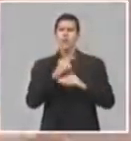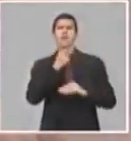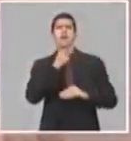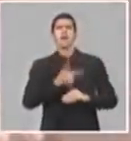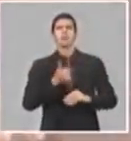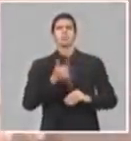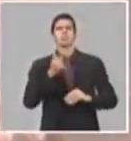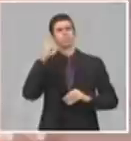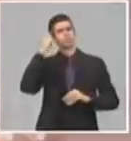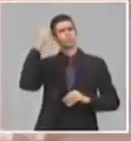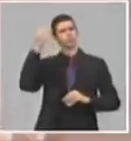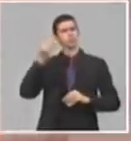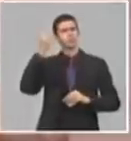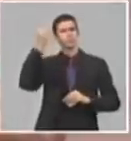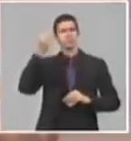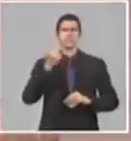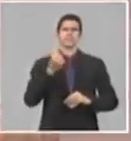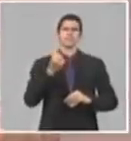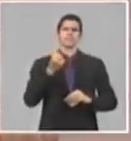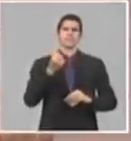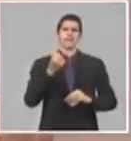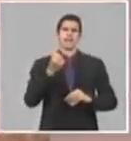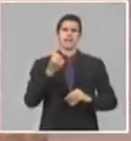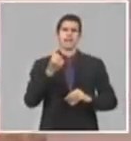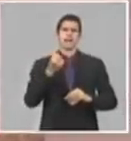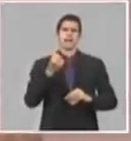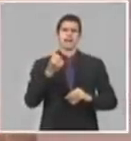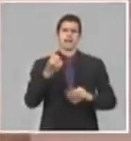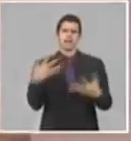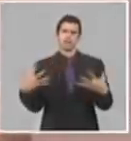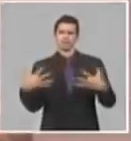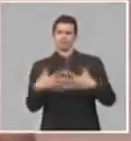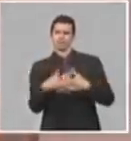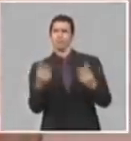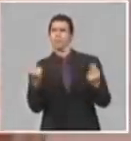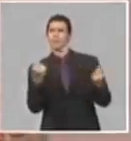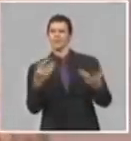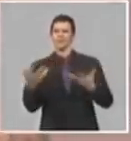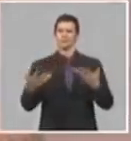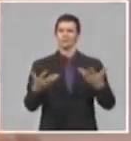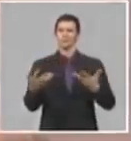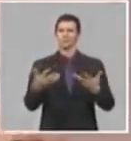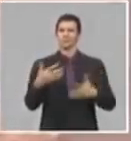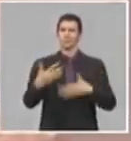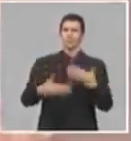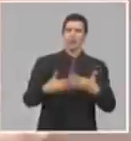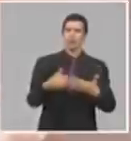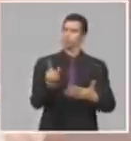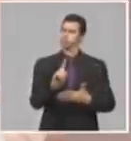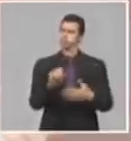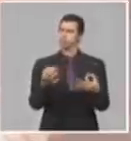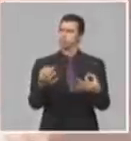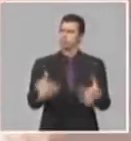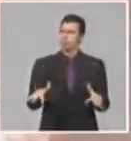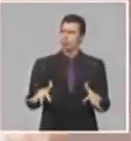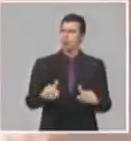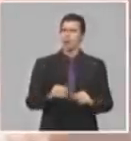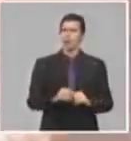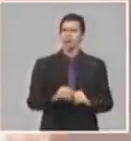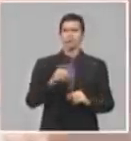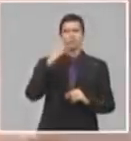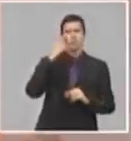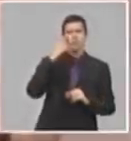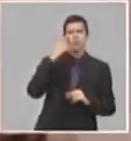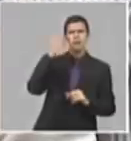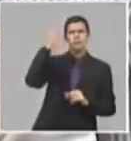utilizar es precisamente los precios que esos productos o similares o de la misma calidad tienen en el